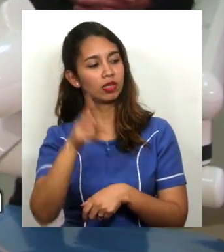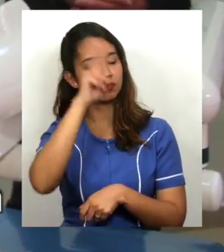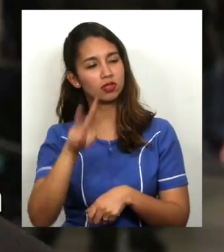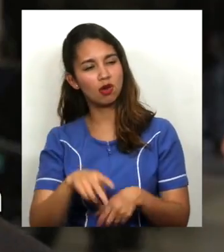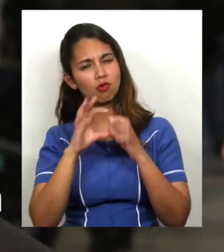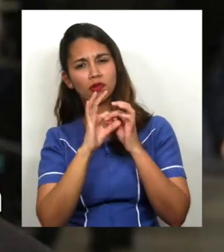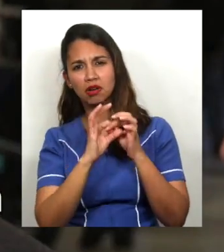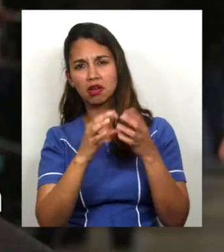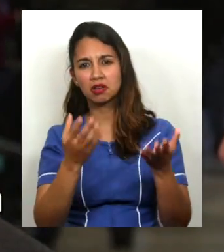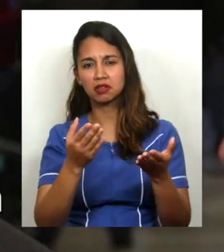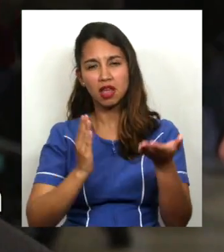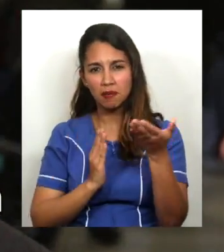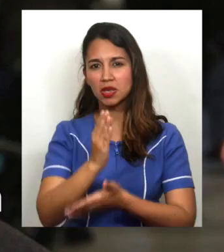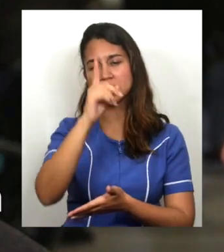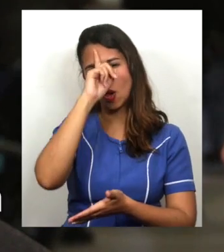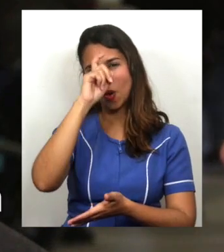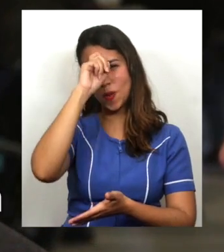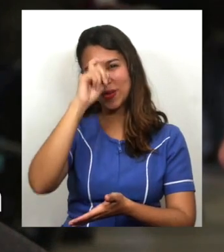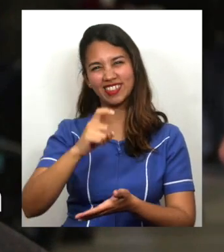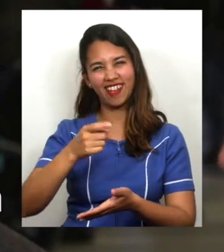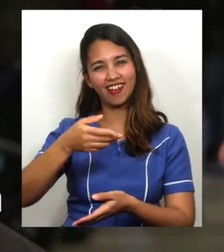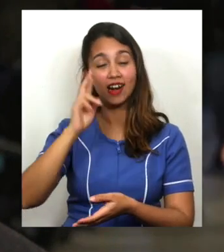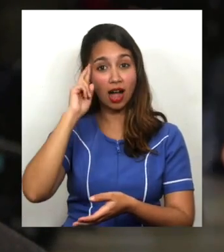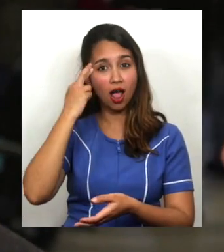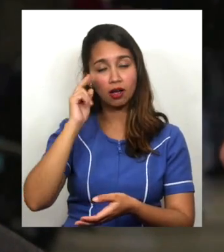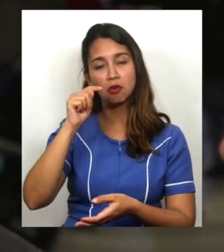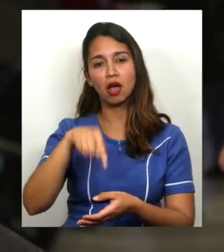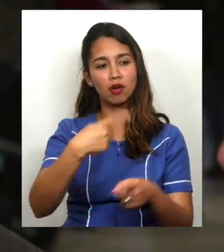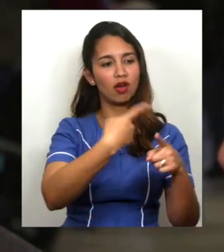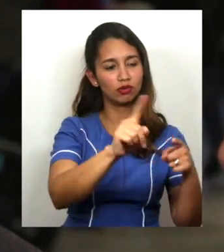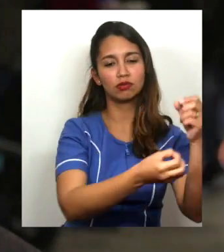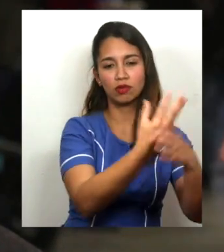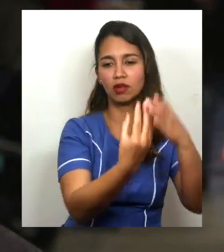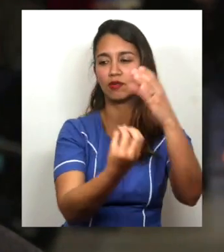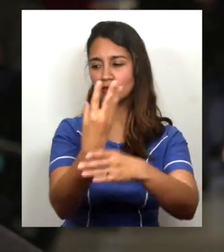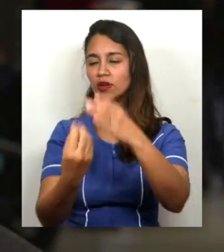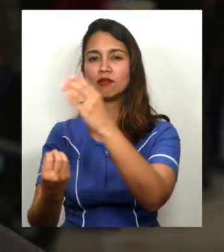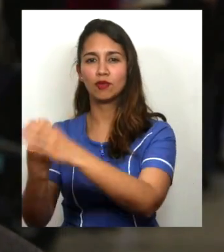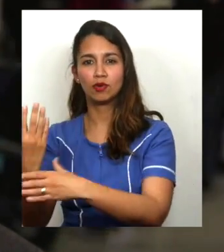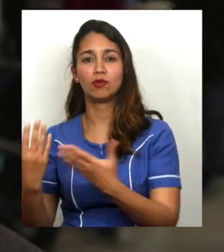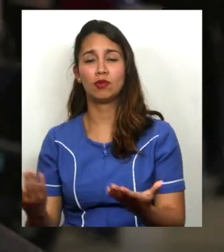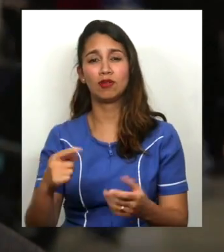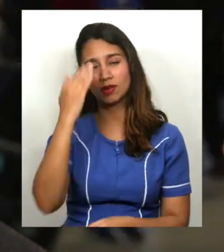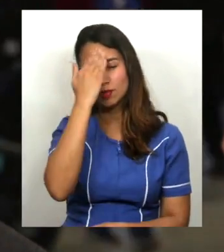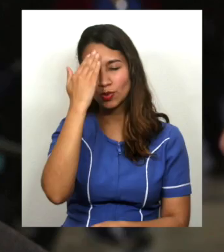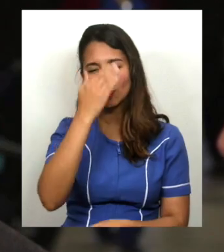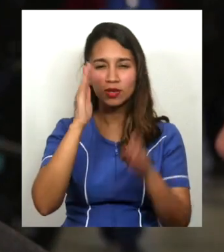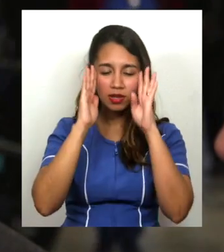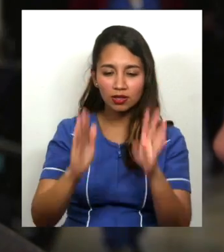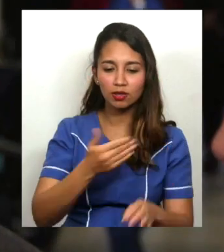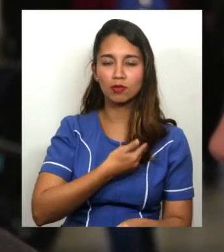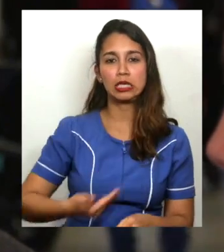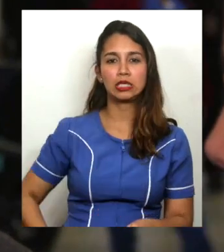2014-2018. Agradecer al Ministerio de Salud, ¿cierto?, por la inversión que está haciendo aquí en la región. Partimos con el Hospital Regional, estamos construyendo el Hospital de Chimarón,